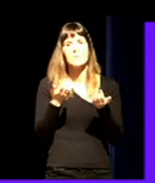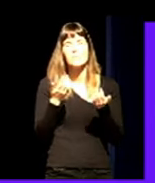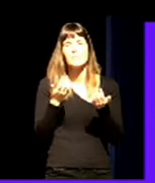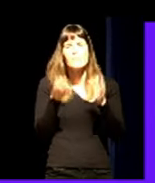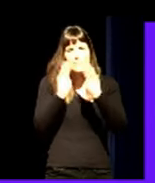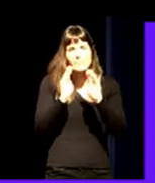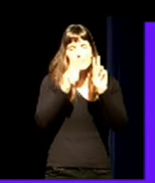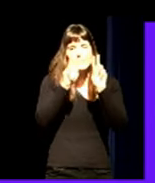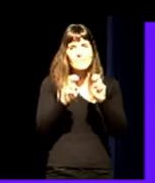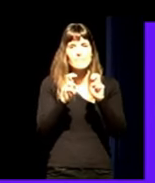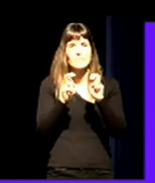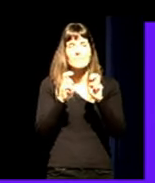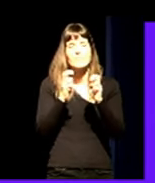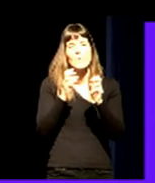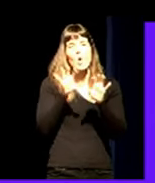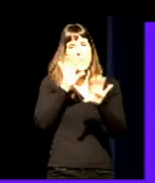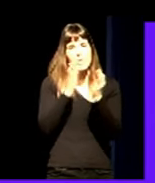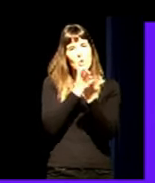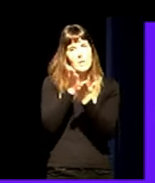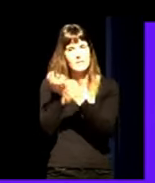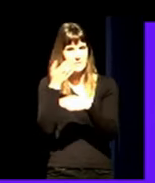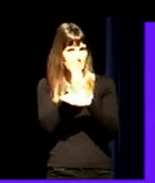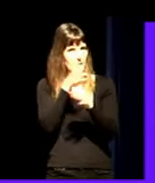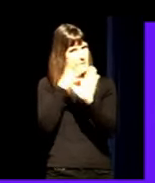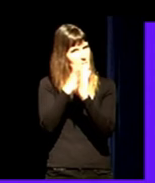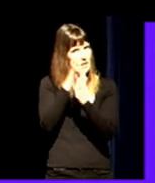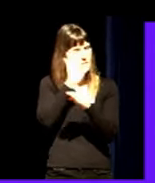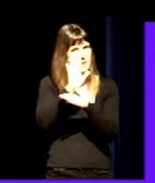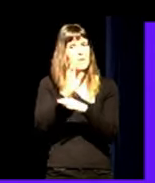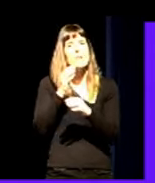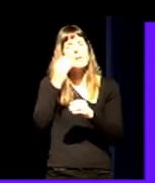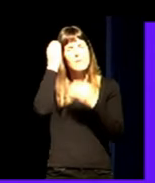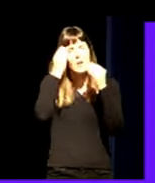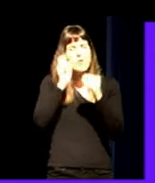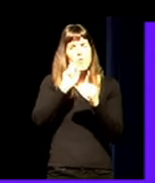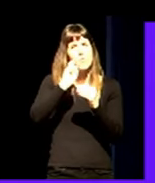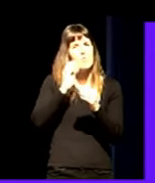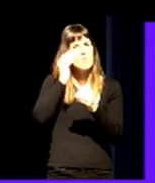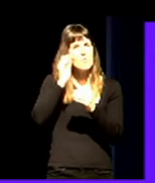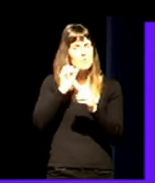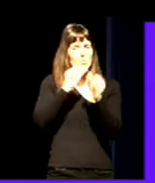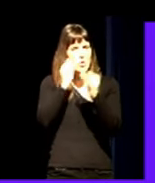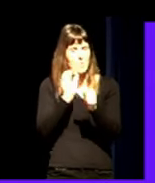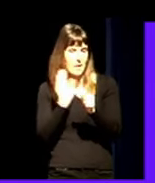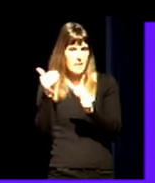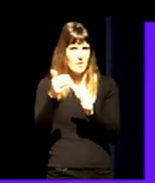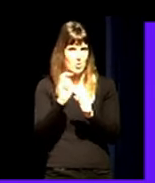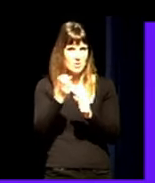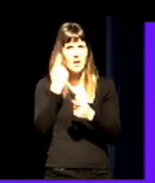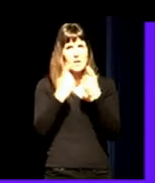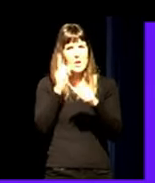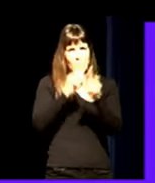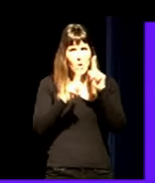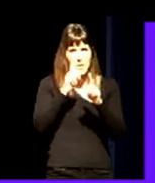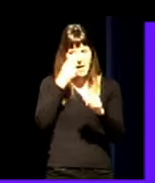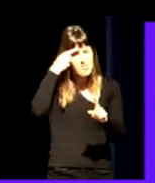cómo generar alternativas, cómo pensar, digamos, de manera alternativa, cómo desenfocar el problema a veces que uno no es capaz